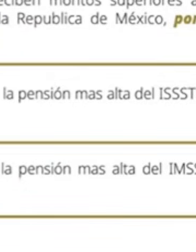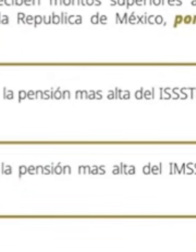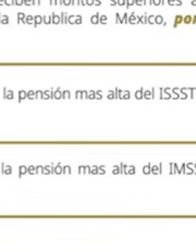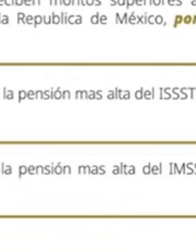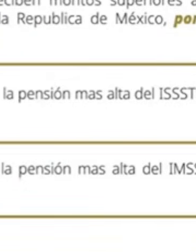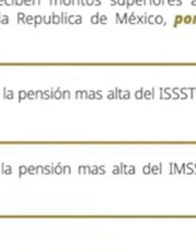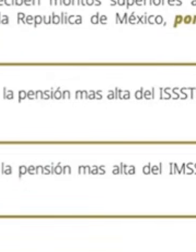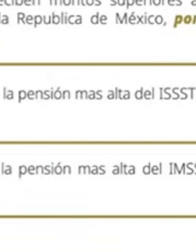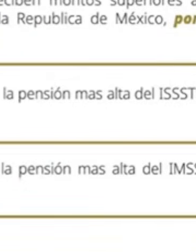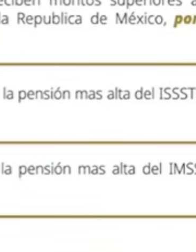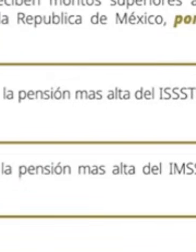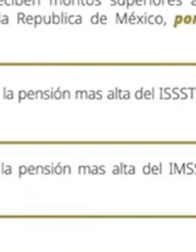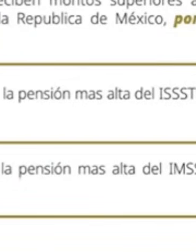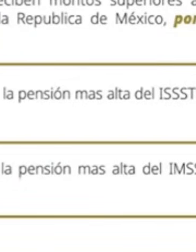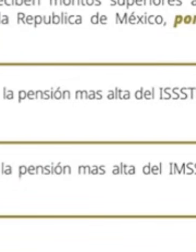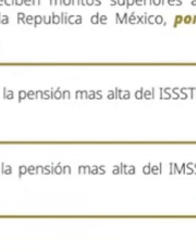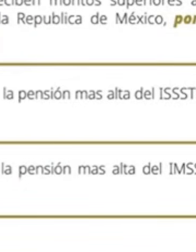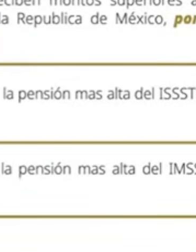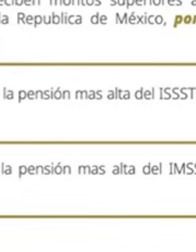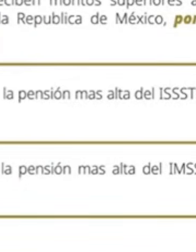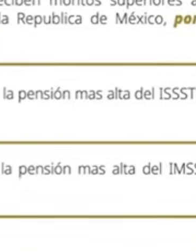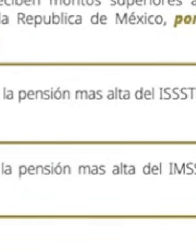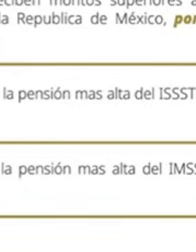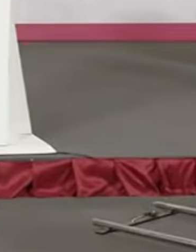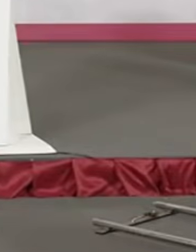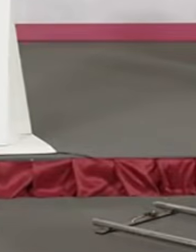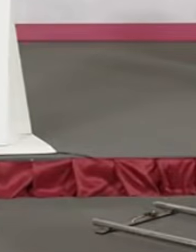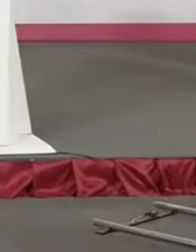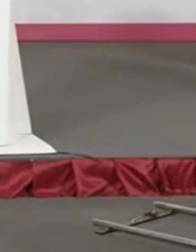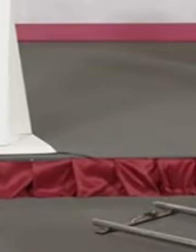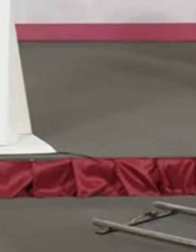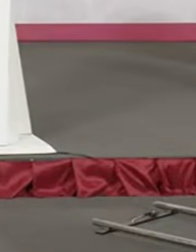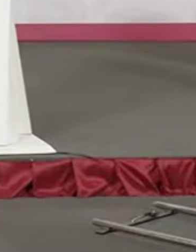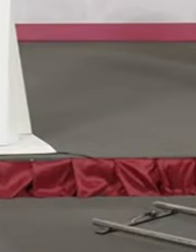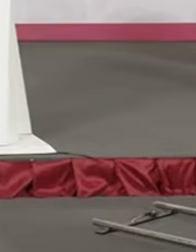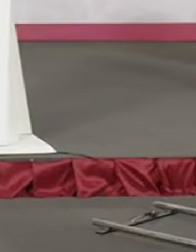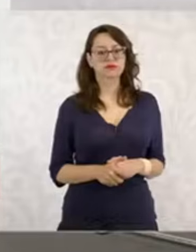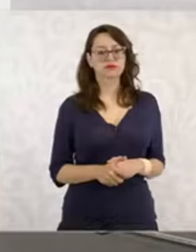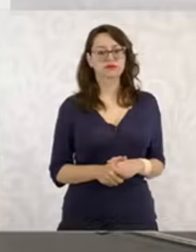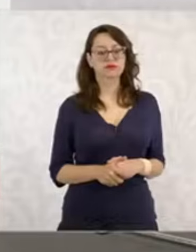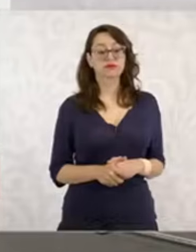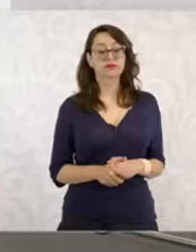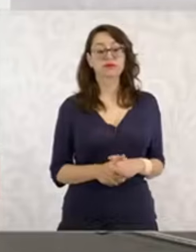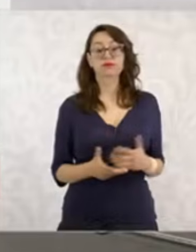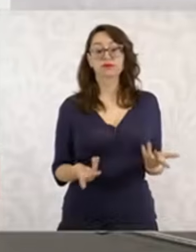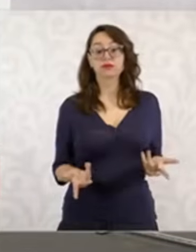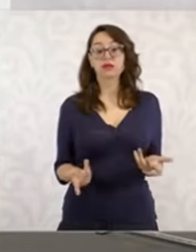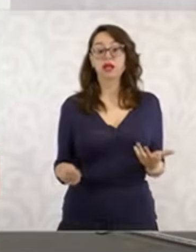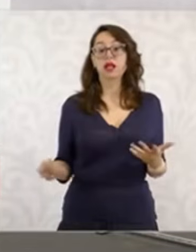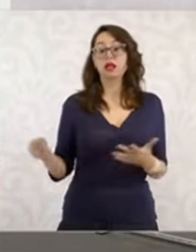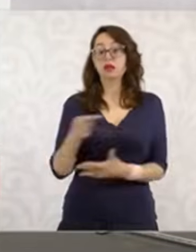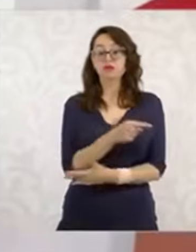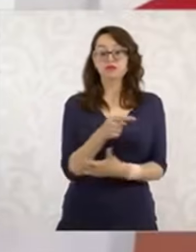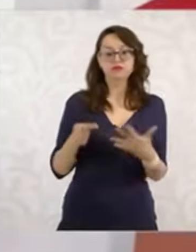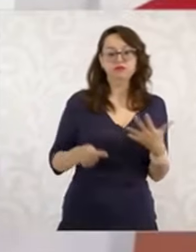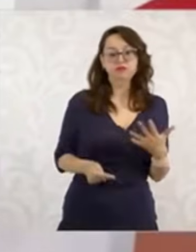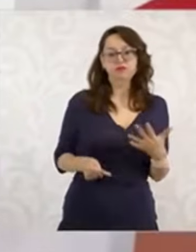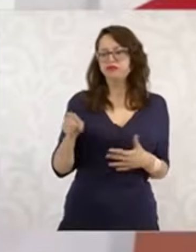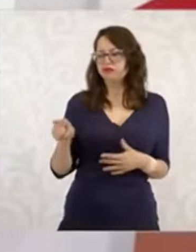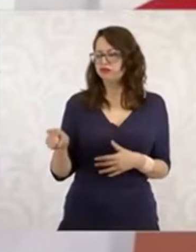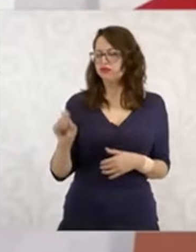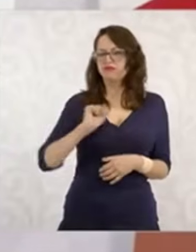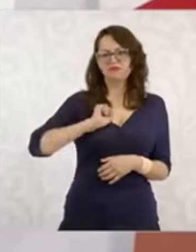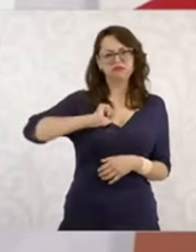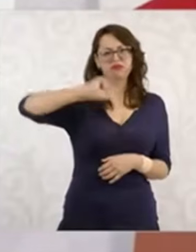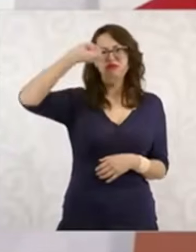casos superan las pensiones del IMSS. Todos estos paraestatales están muy por encima de los promedios nacionales